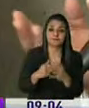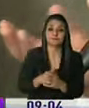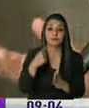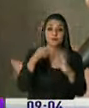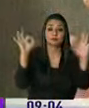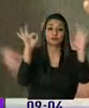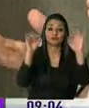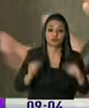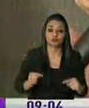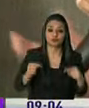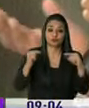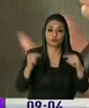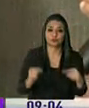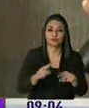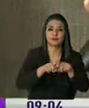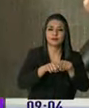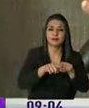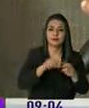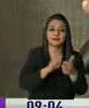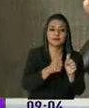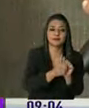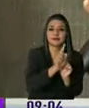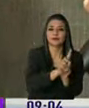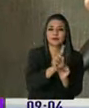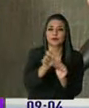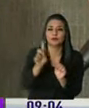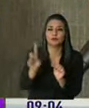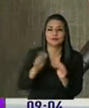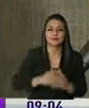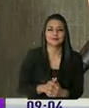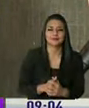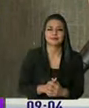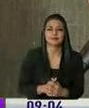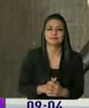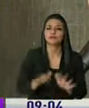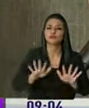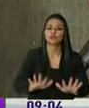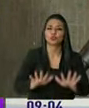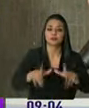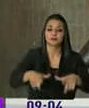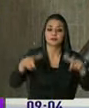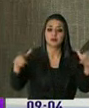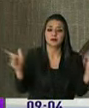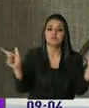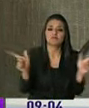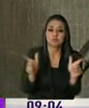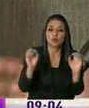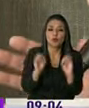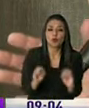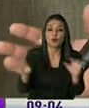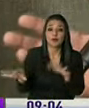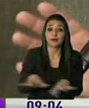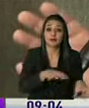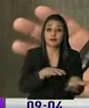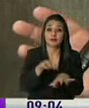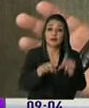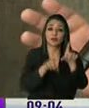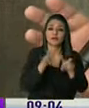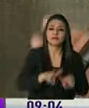hidroeléctricas, obviamente, dependiendo de cada uno de los portes y de las eficiencias, tienen valores